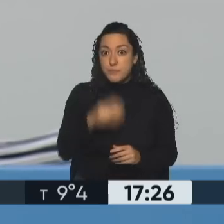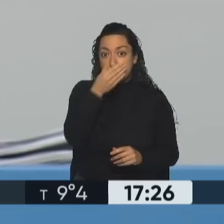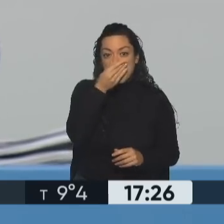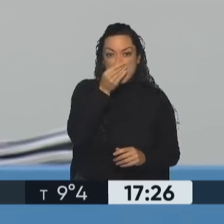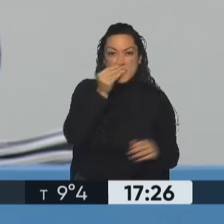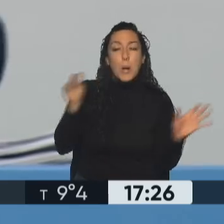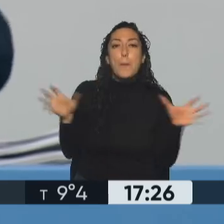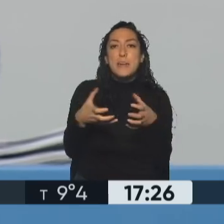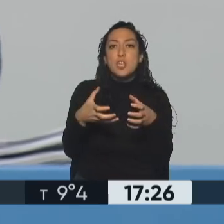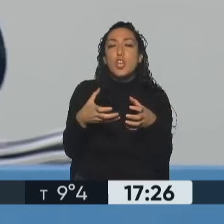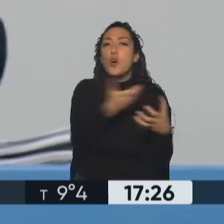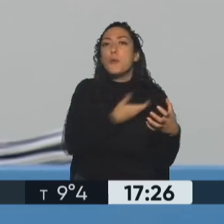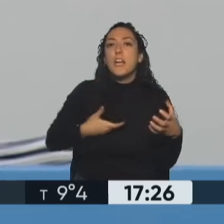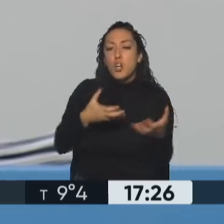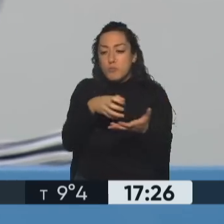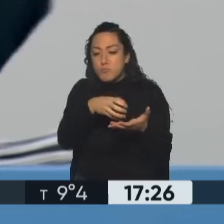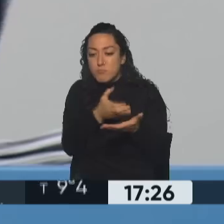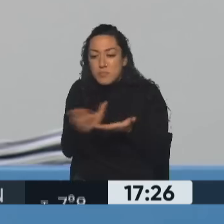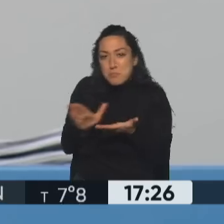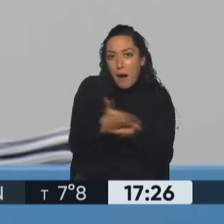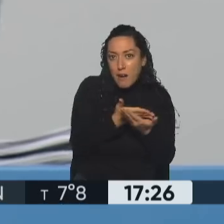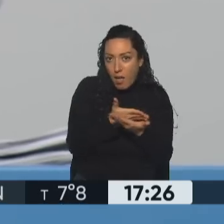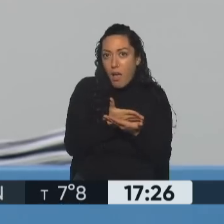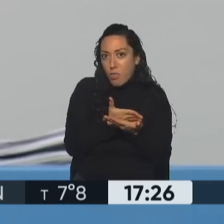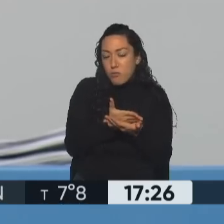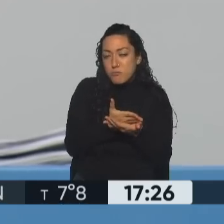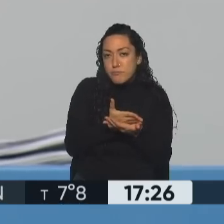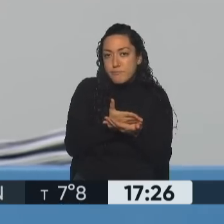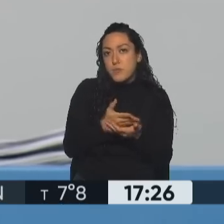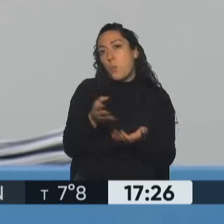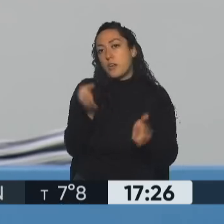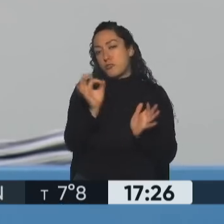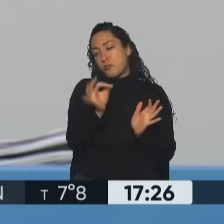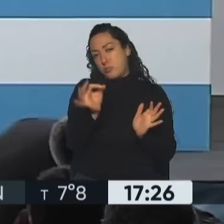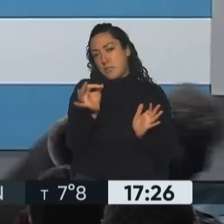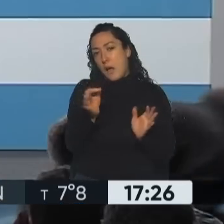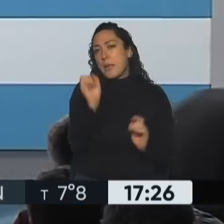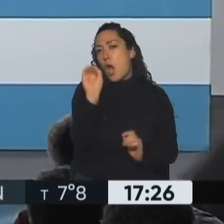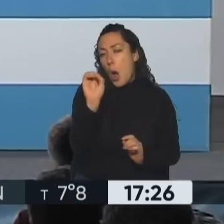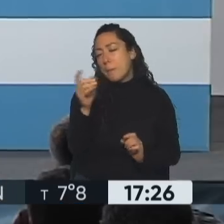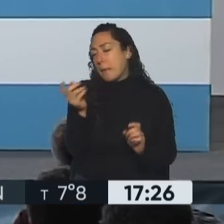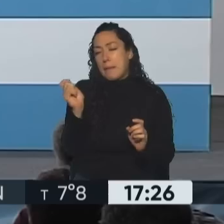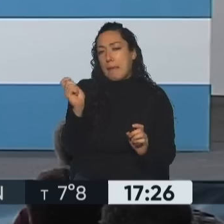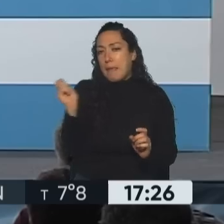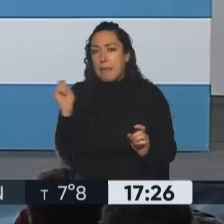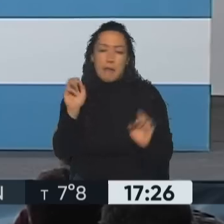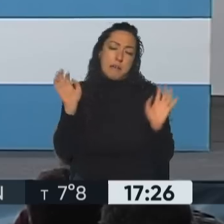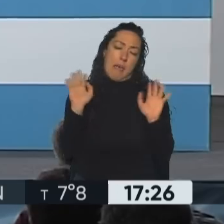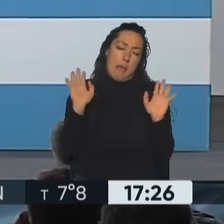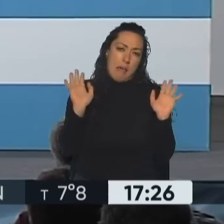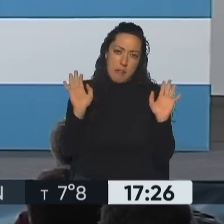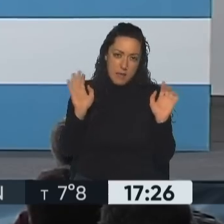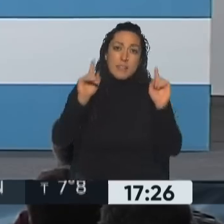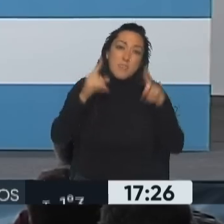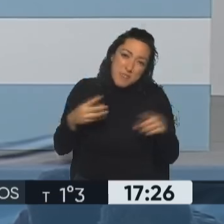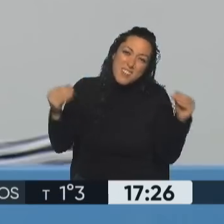coalición de gobierno partida, bueno, ya saben, no voy a entrar en nombres ni nada, inclusive